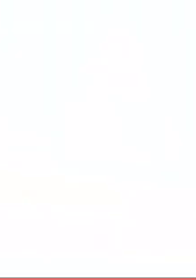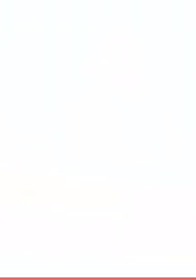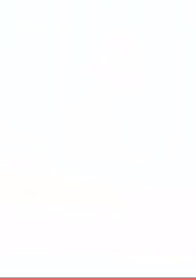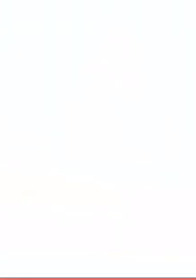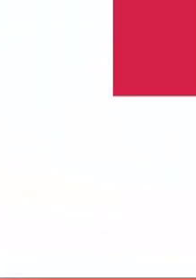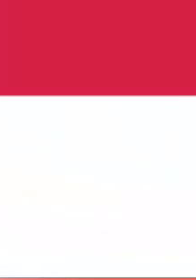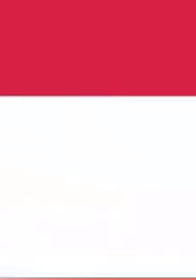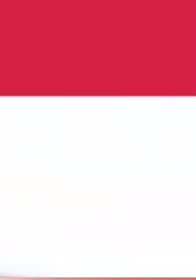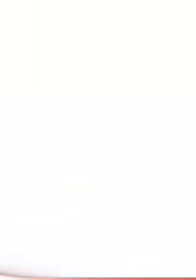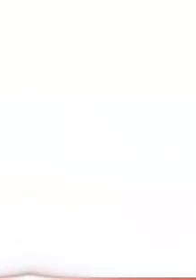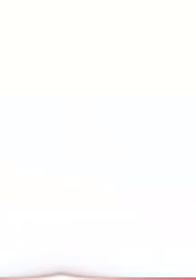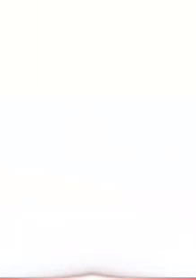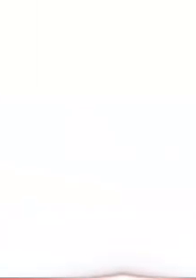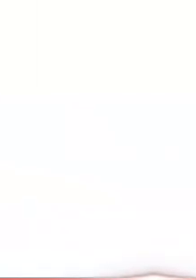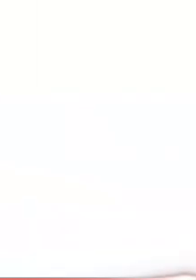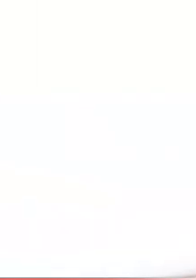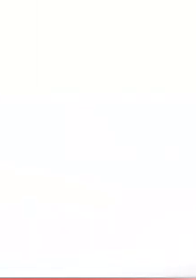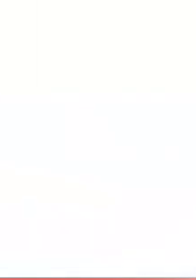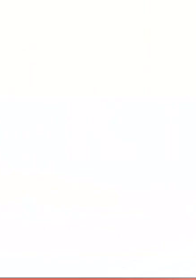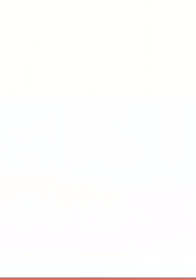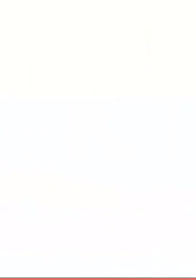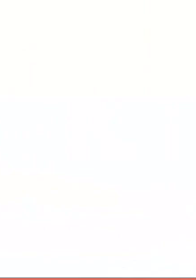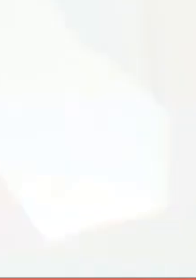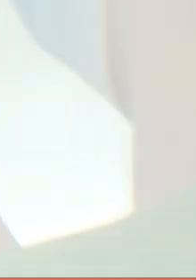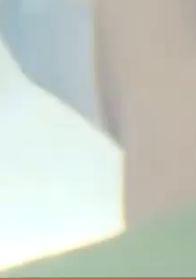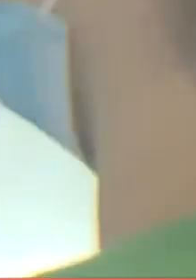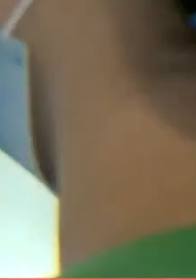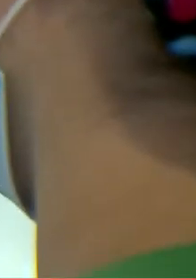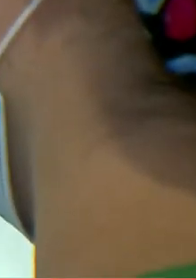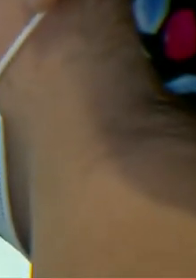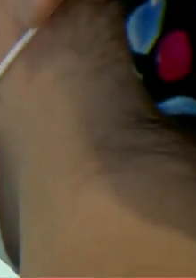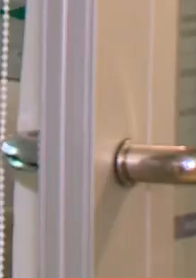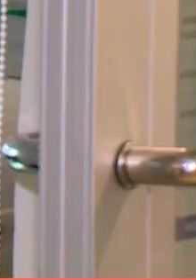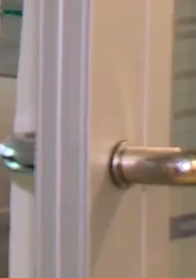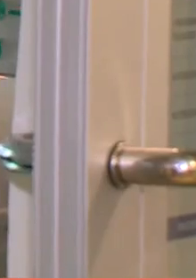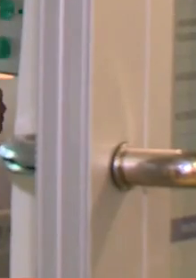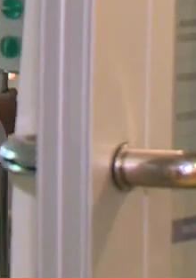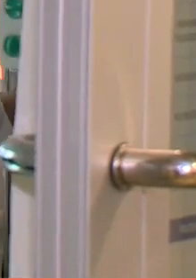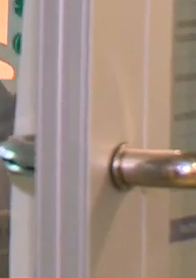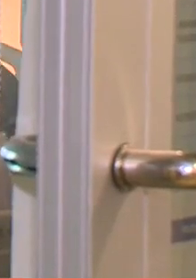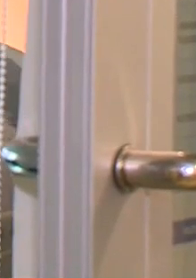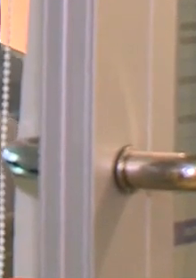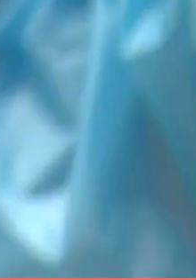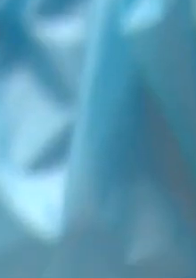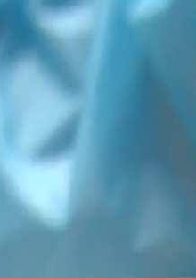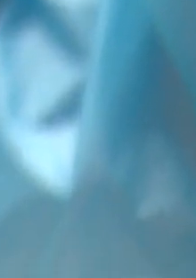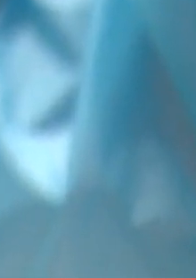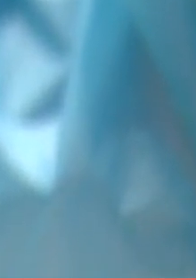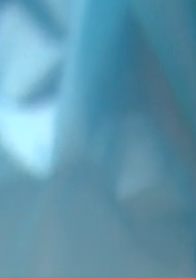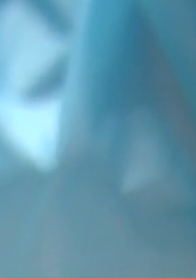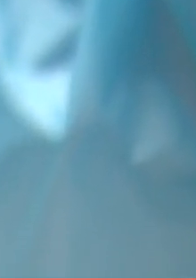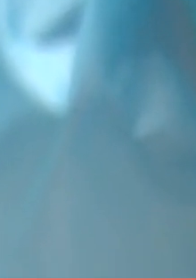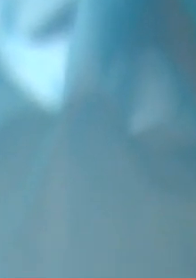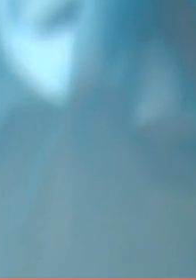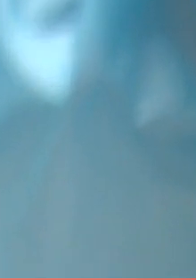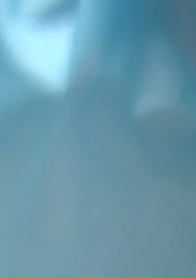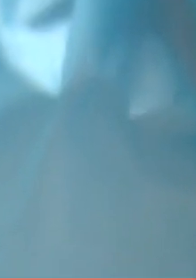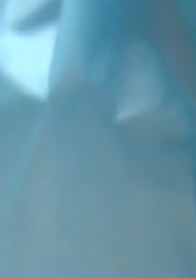con esto nos despedimos les deseamos un excelente viene ahí está entonces el reporte y el balance del ministerio de